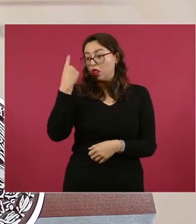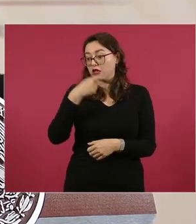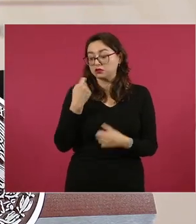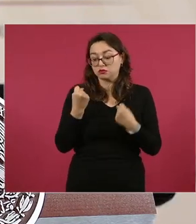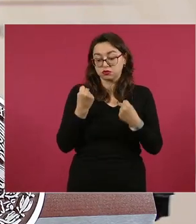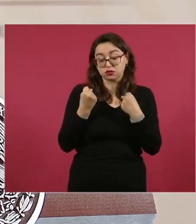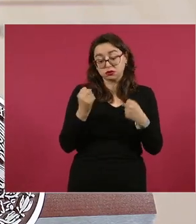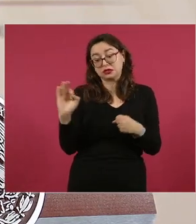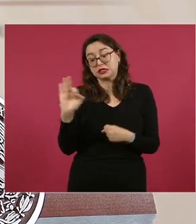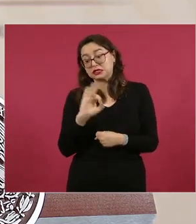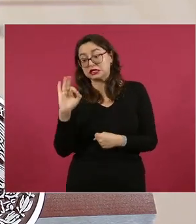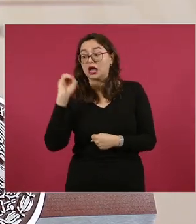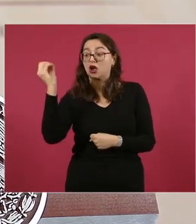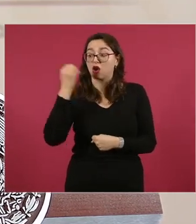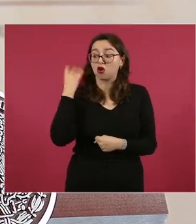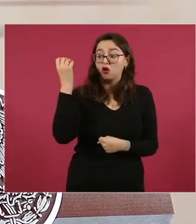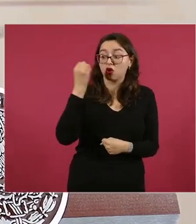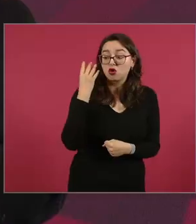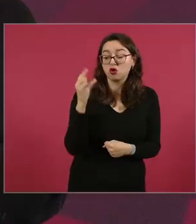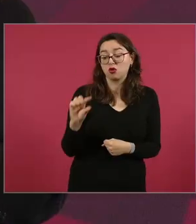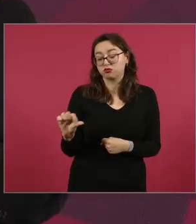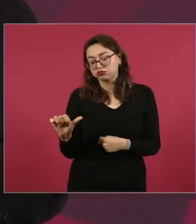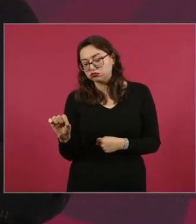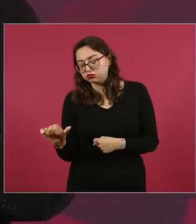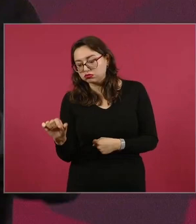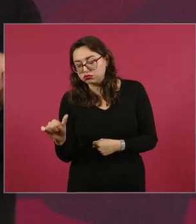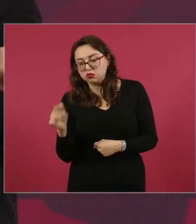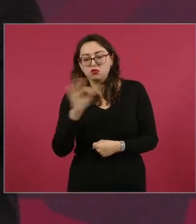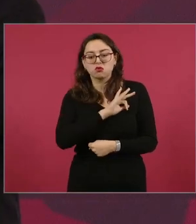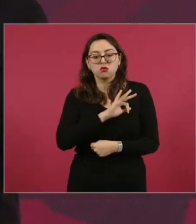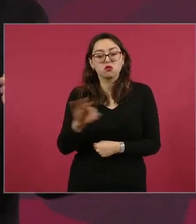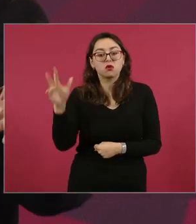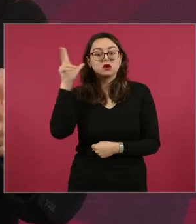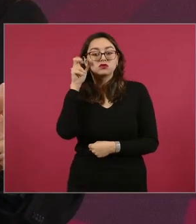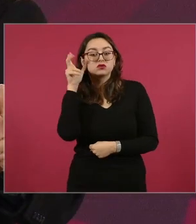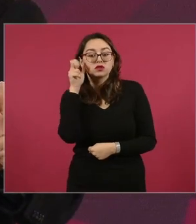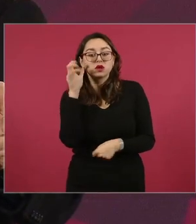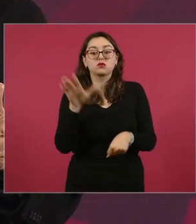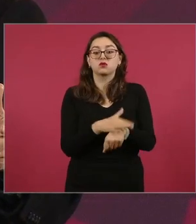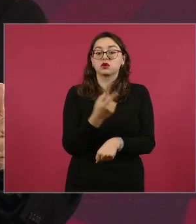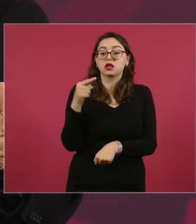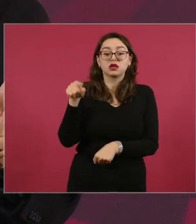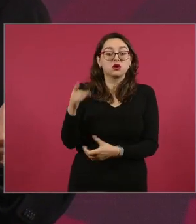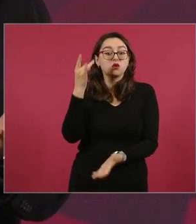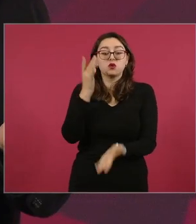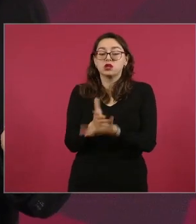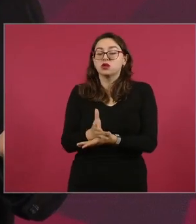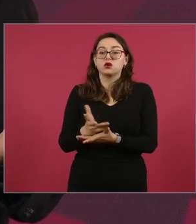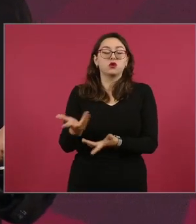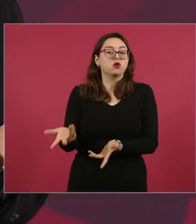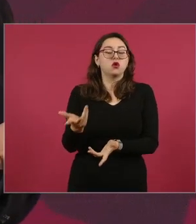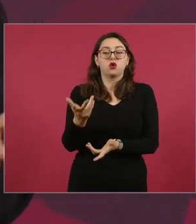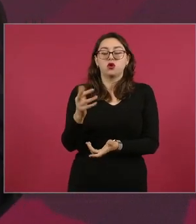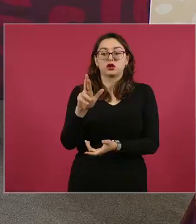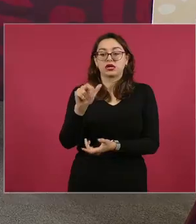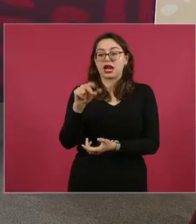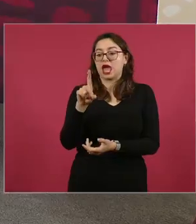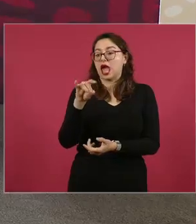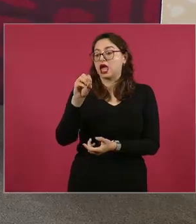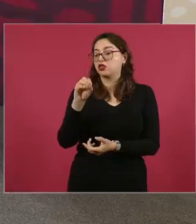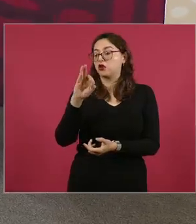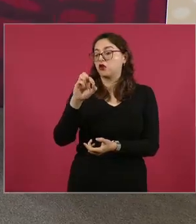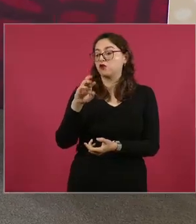y esté escuchando Radio Fórmula o Imagen, y pues